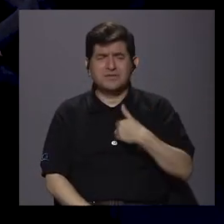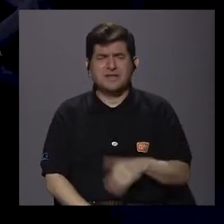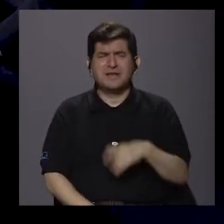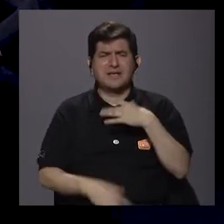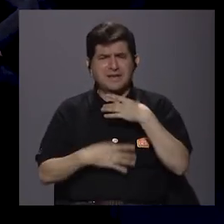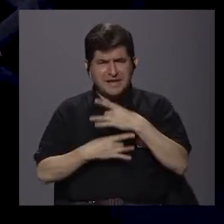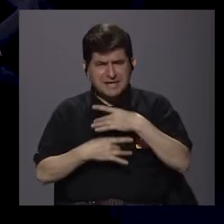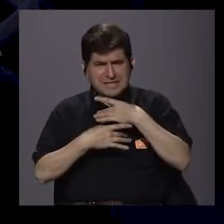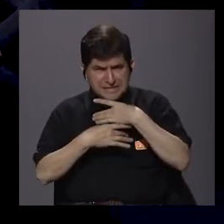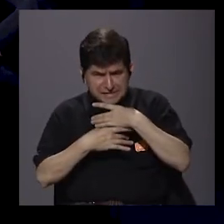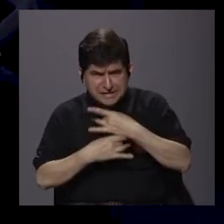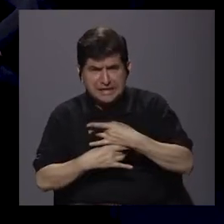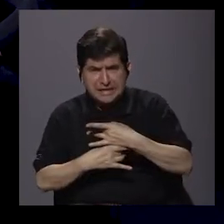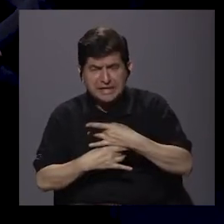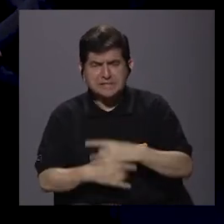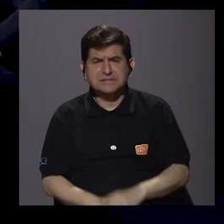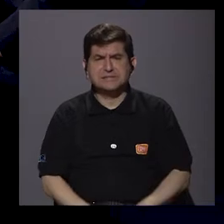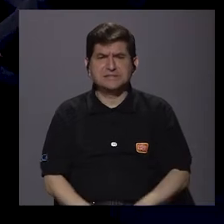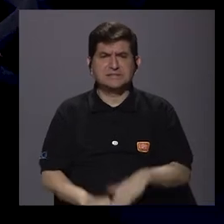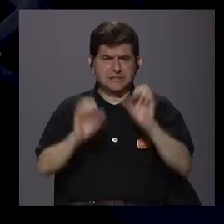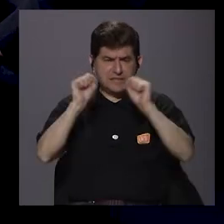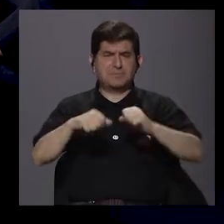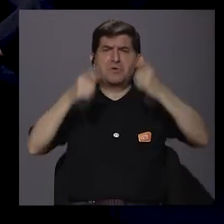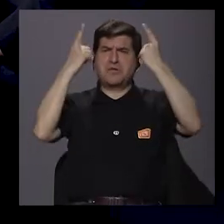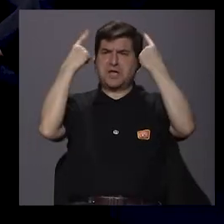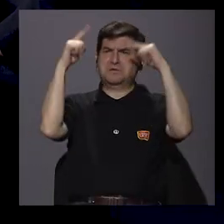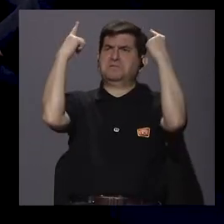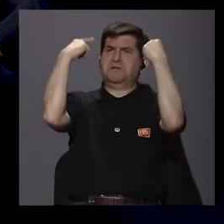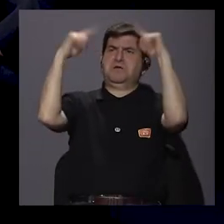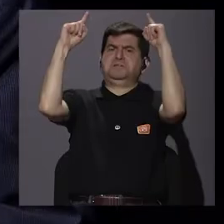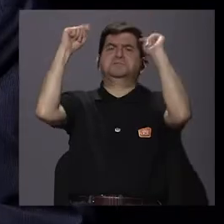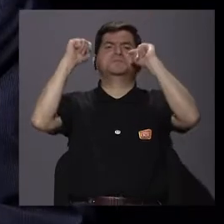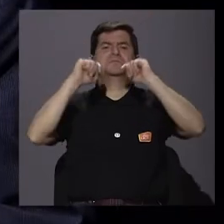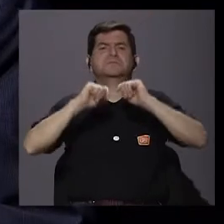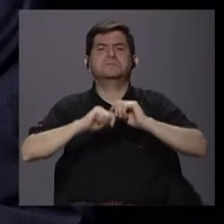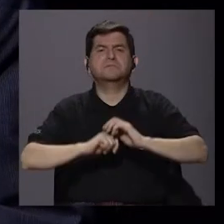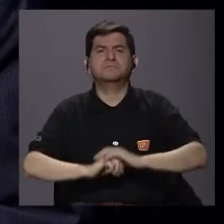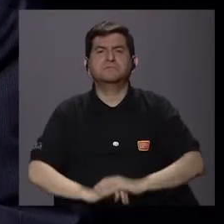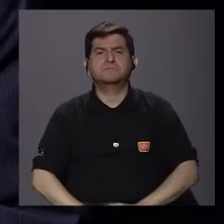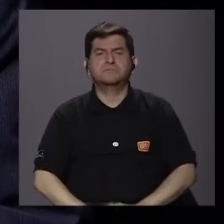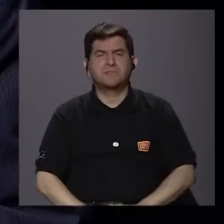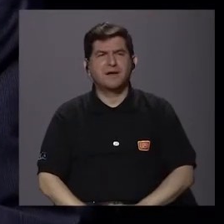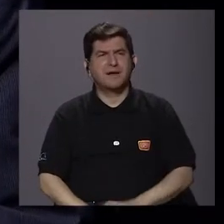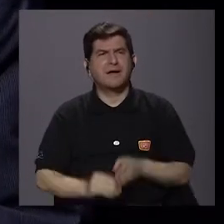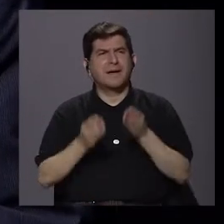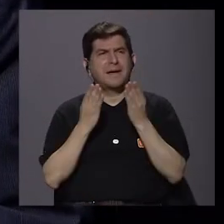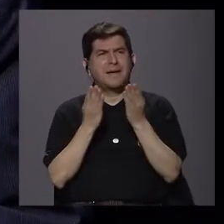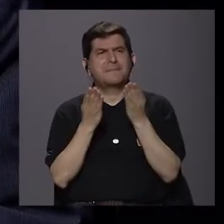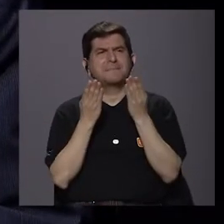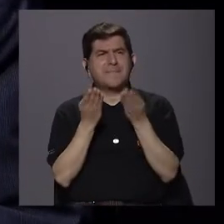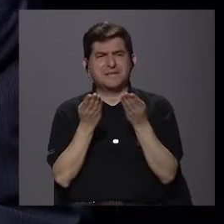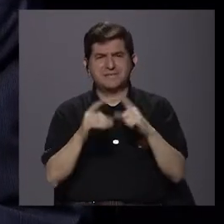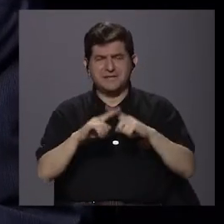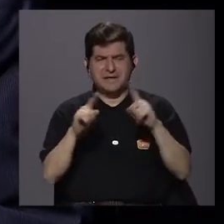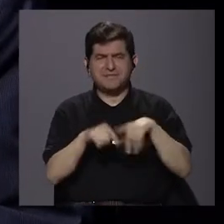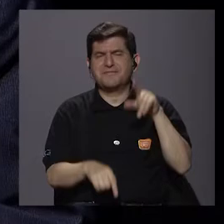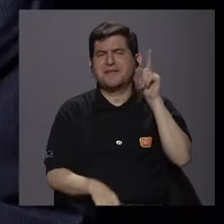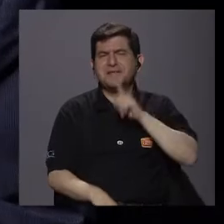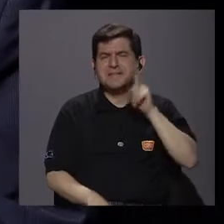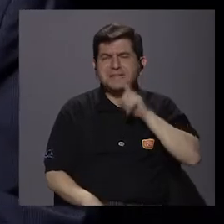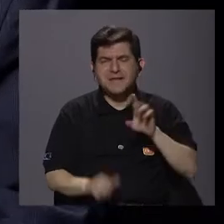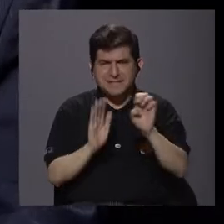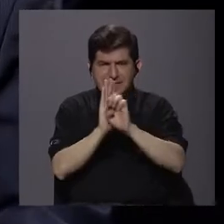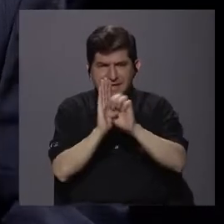ver el empeño en obtener el éxito en torno al al bachillerato hay muchos muchos